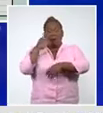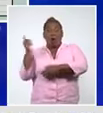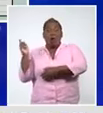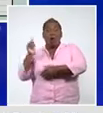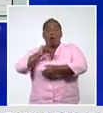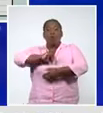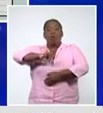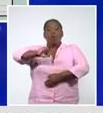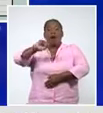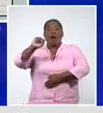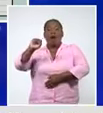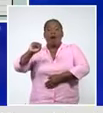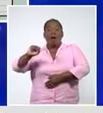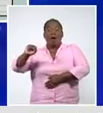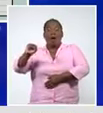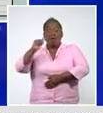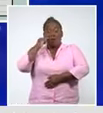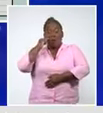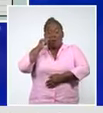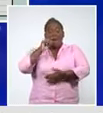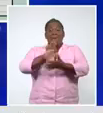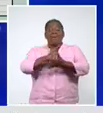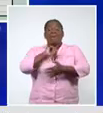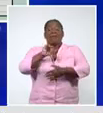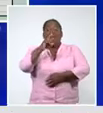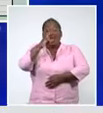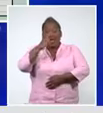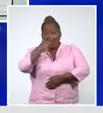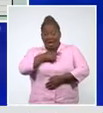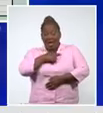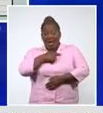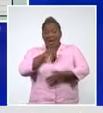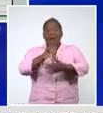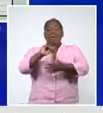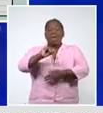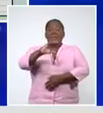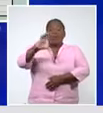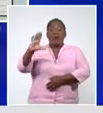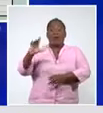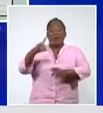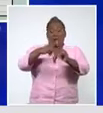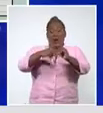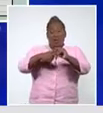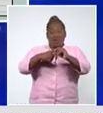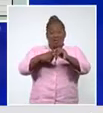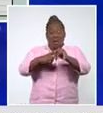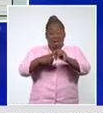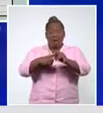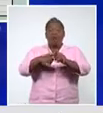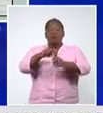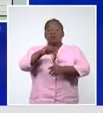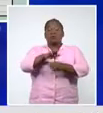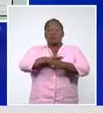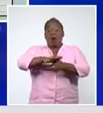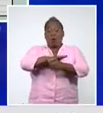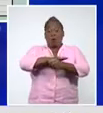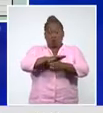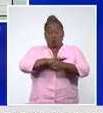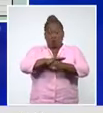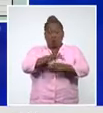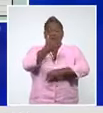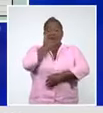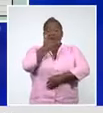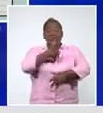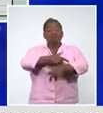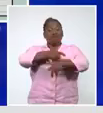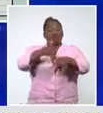Sur, Madruga, Quibicán y San José de las Lajas, con las tasas más elevadas en esta provincia,